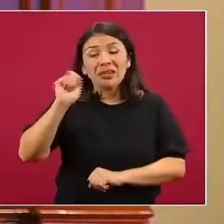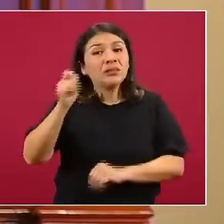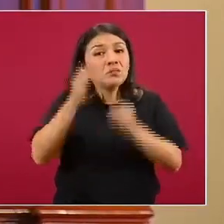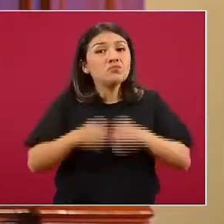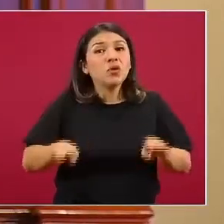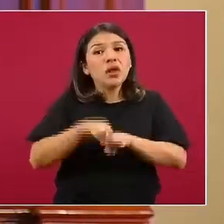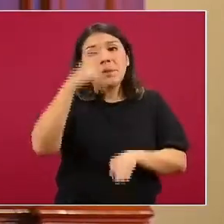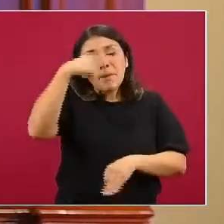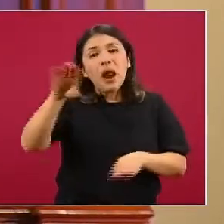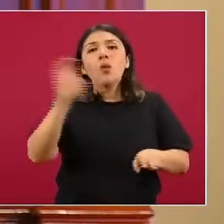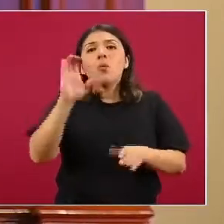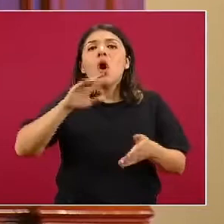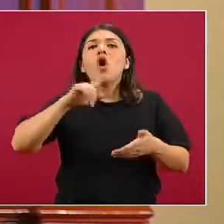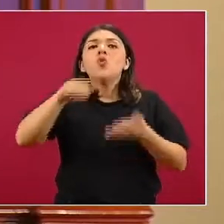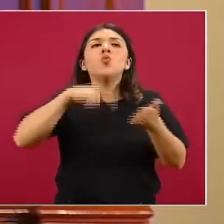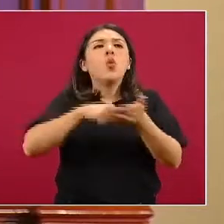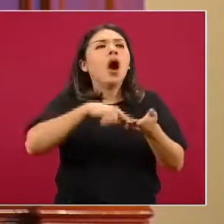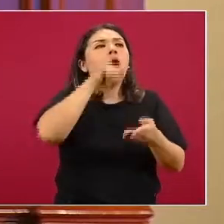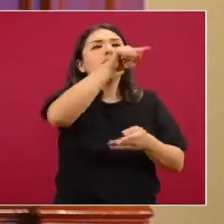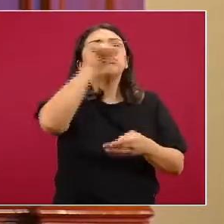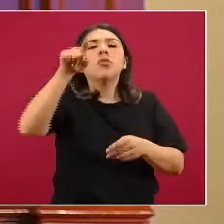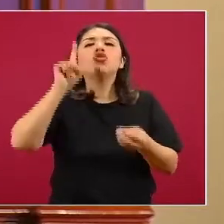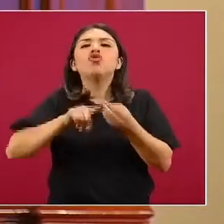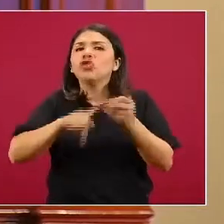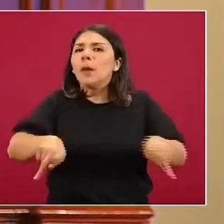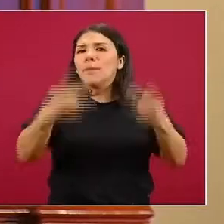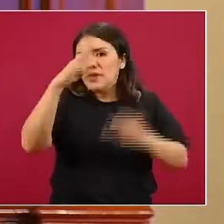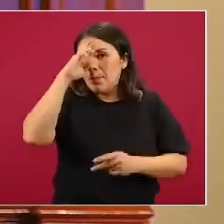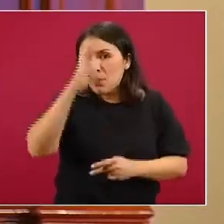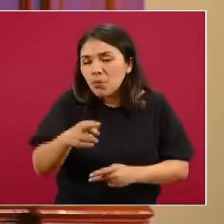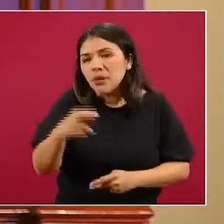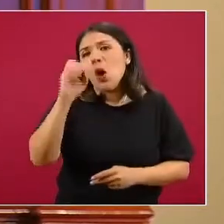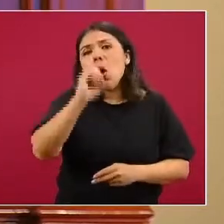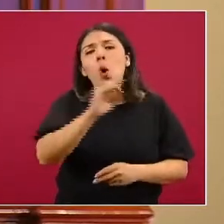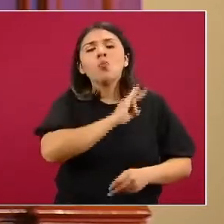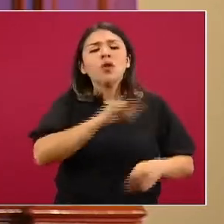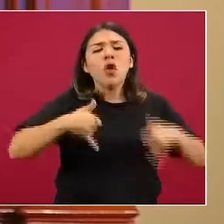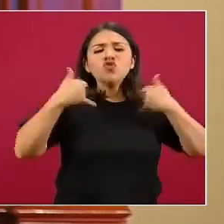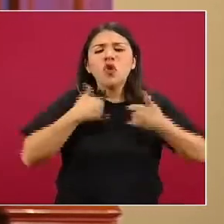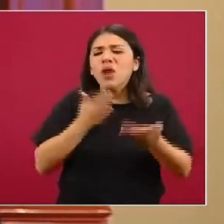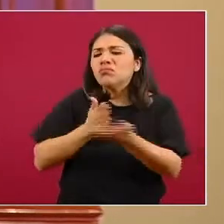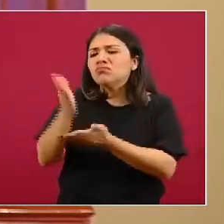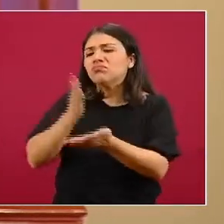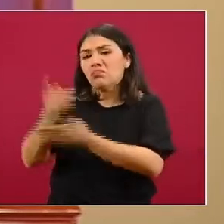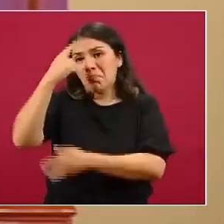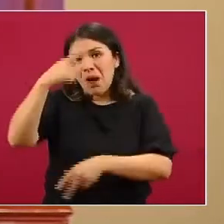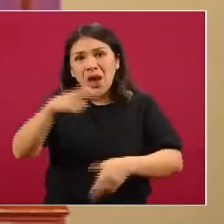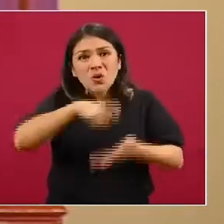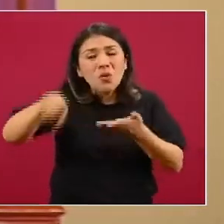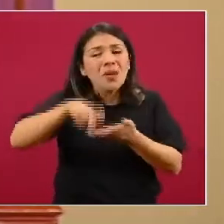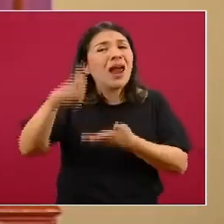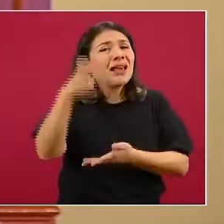poner puntos de corte y el acceso a bebidas alcohólicas de los adolescentes.